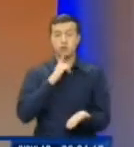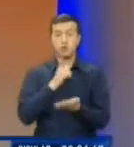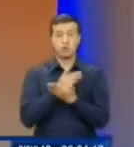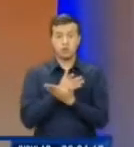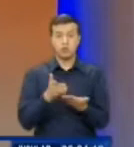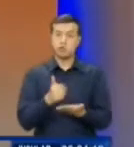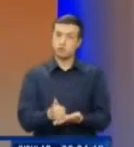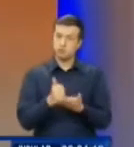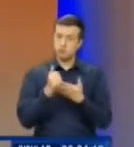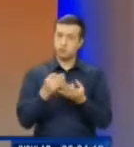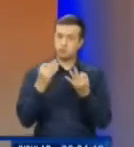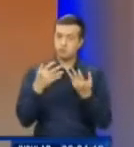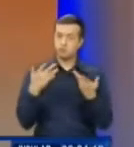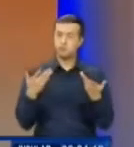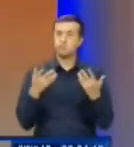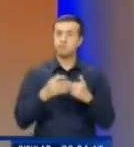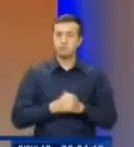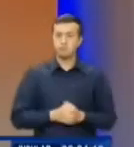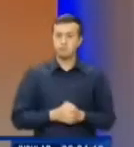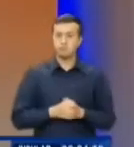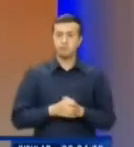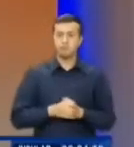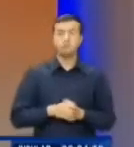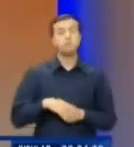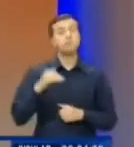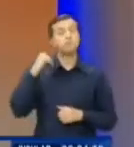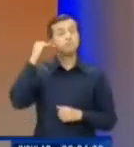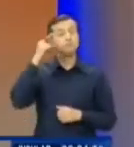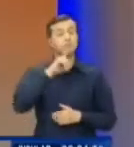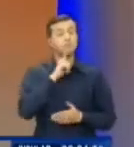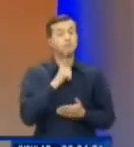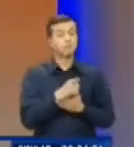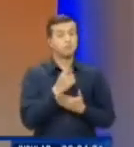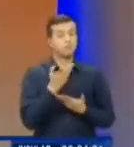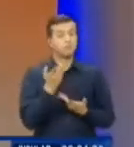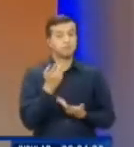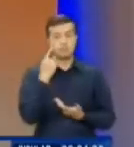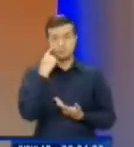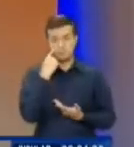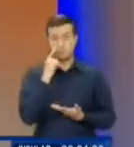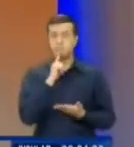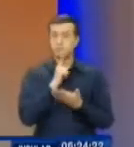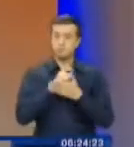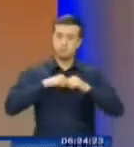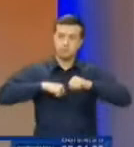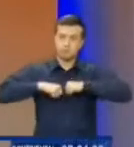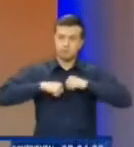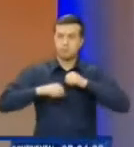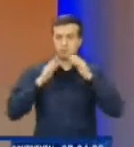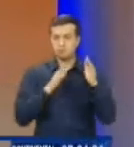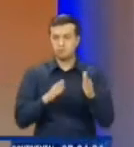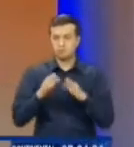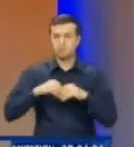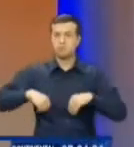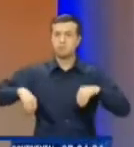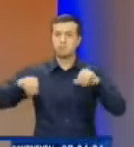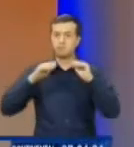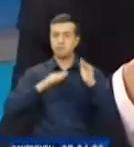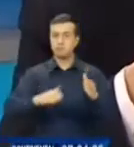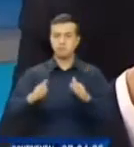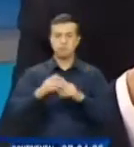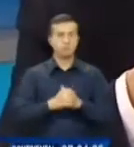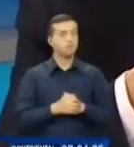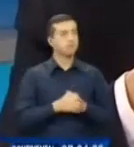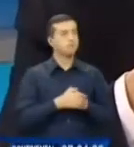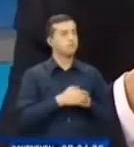importante que permitirá en algún momento poder establecer estos mecanismos de redistribución de